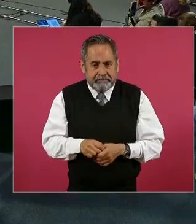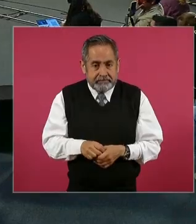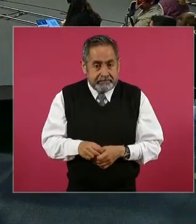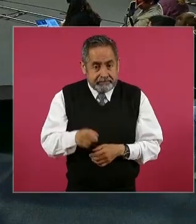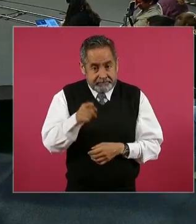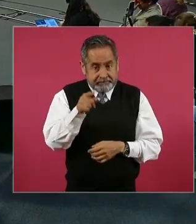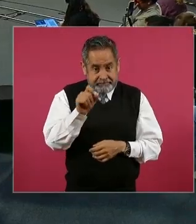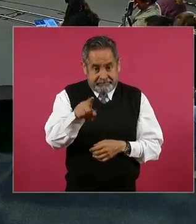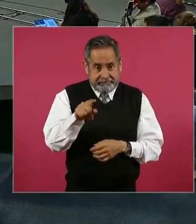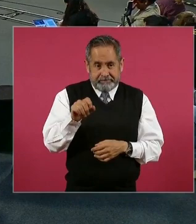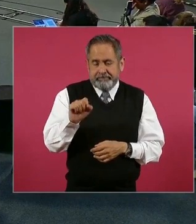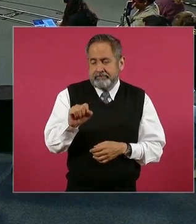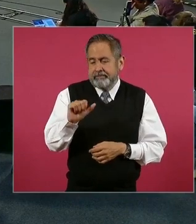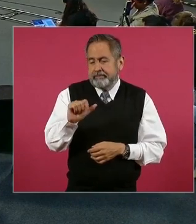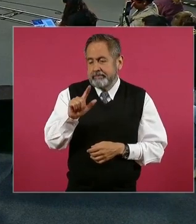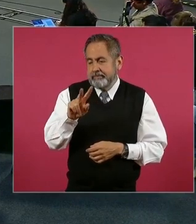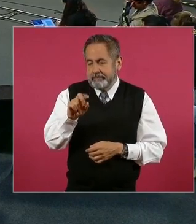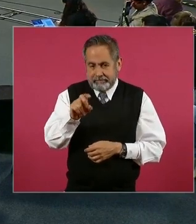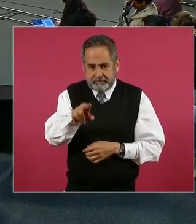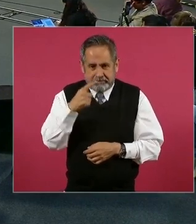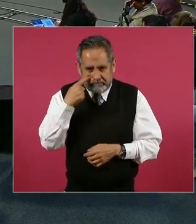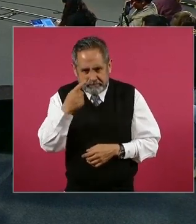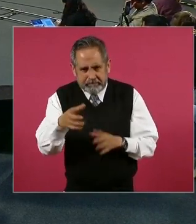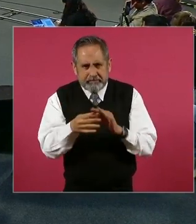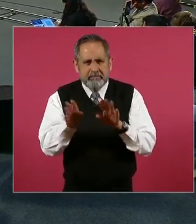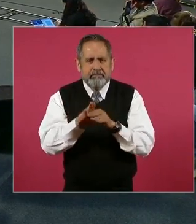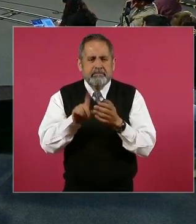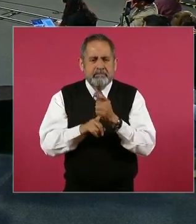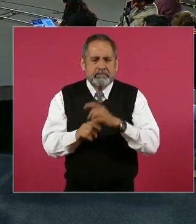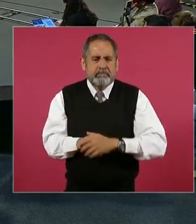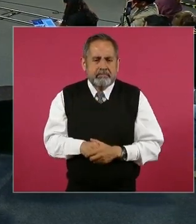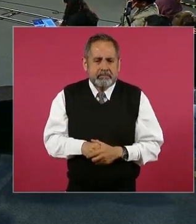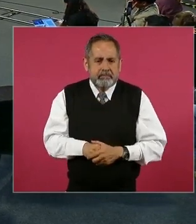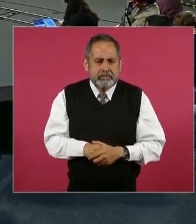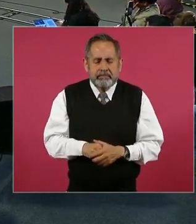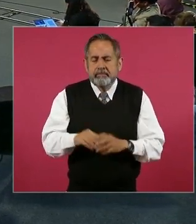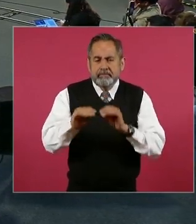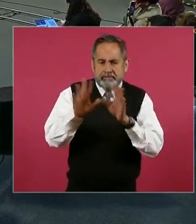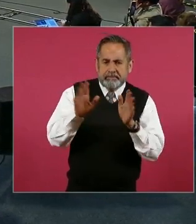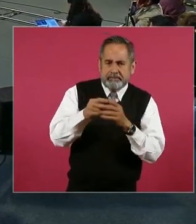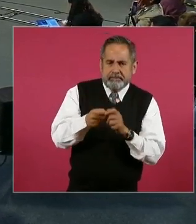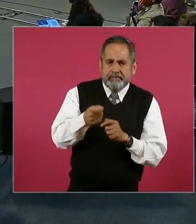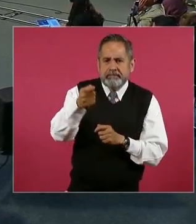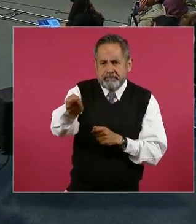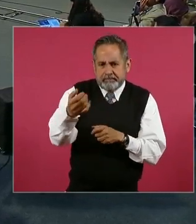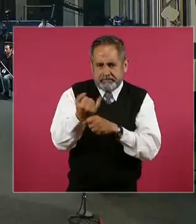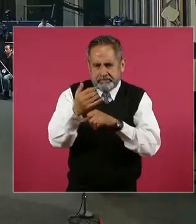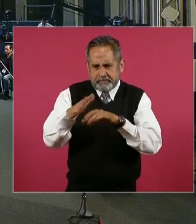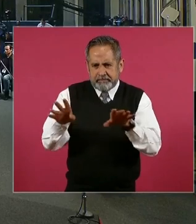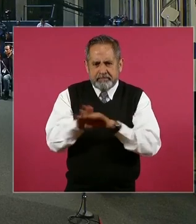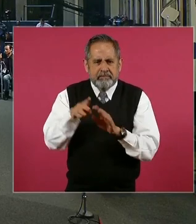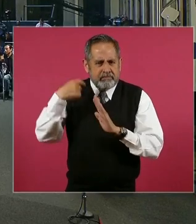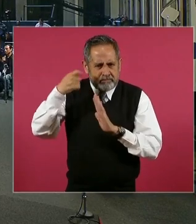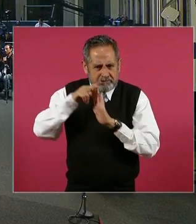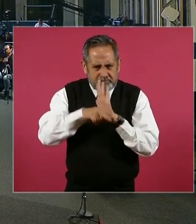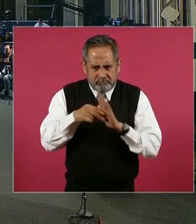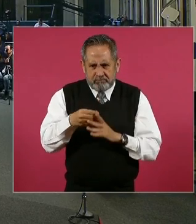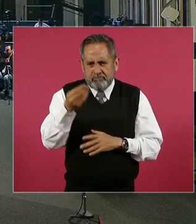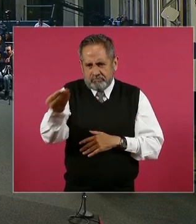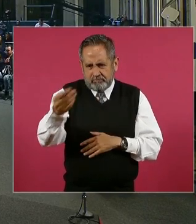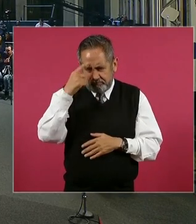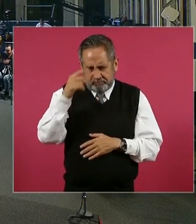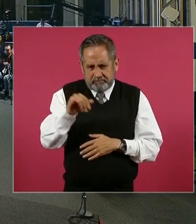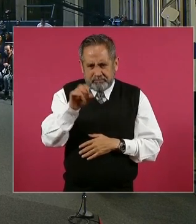Salvador si lo vemos Claro que s paso la información videograbada a